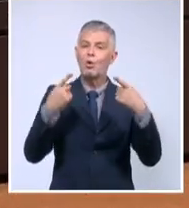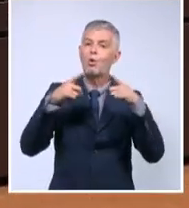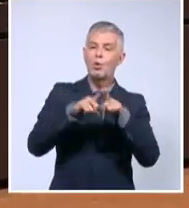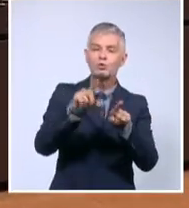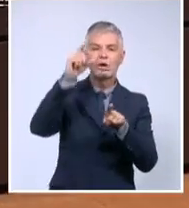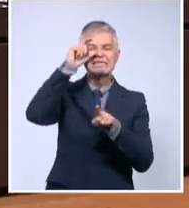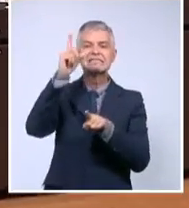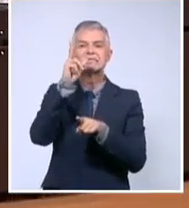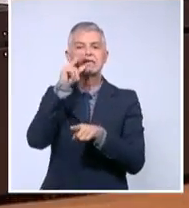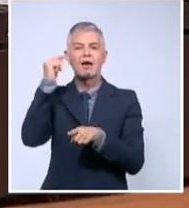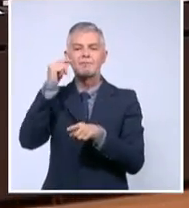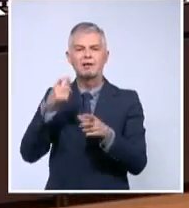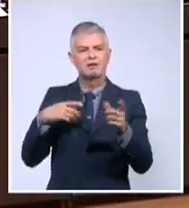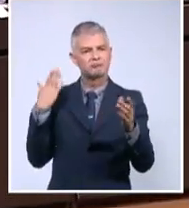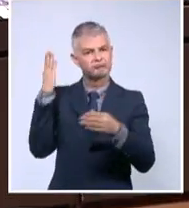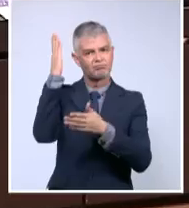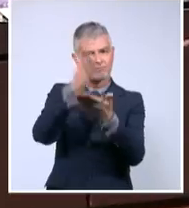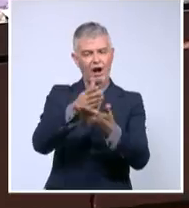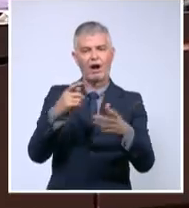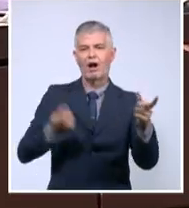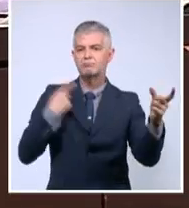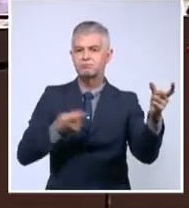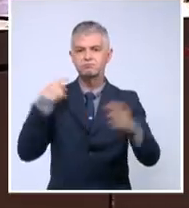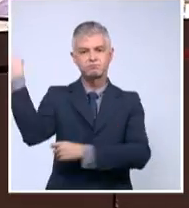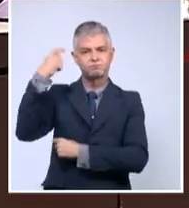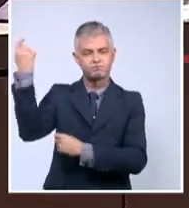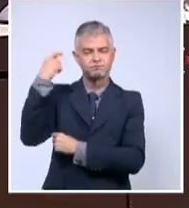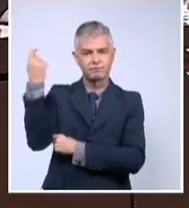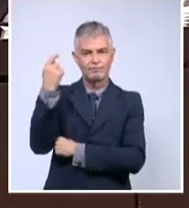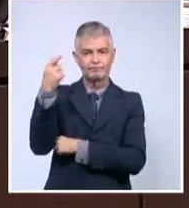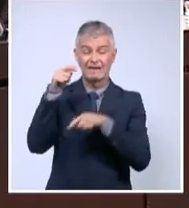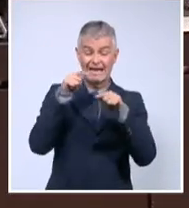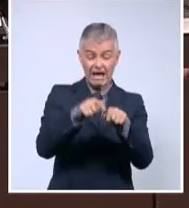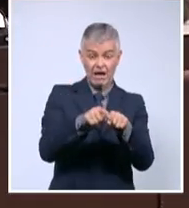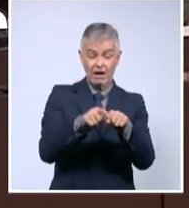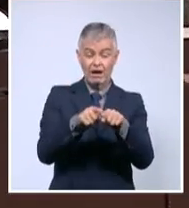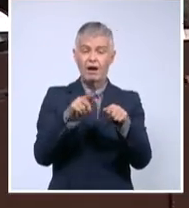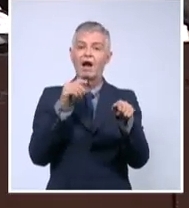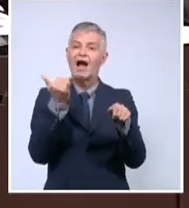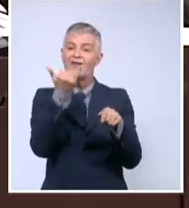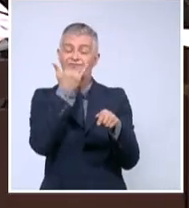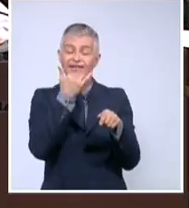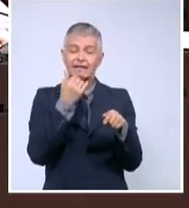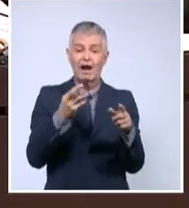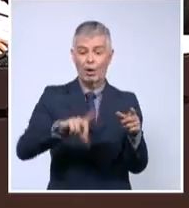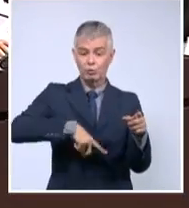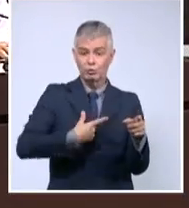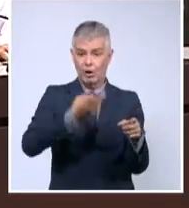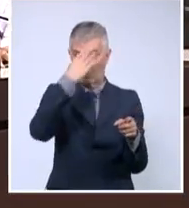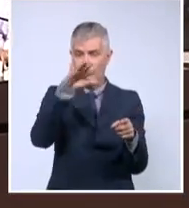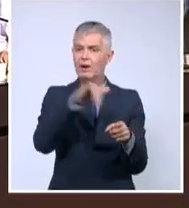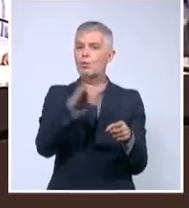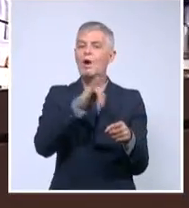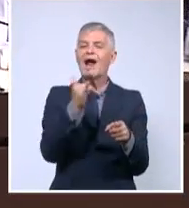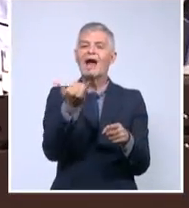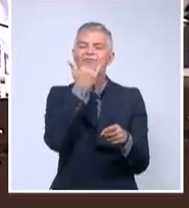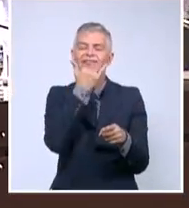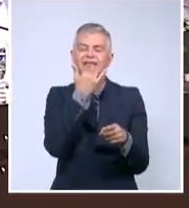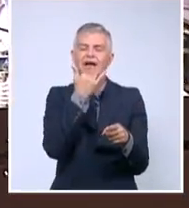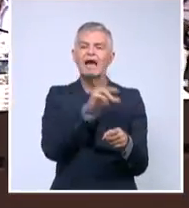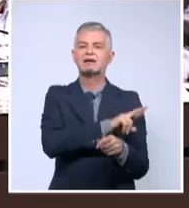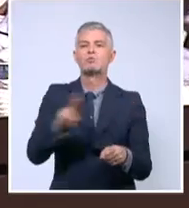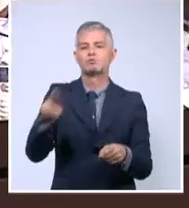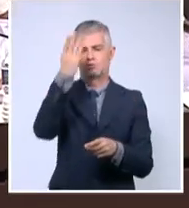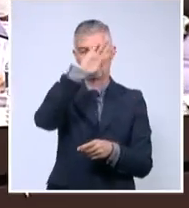a la cultura, a la fractura de la cultura cubana, es apuntar al corazón de la revolución cubana, a la identidad